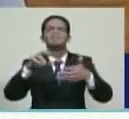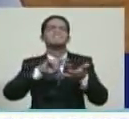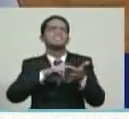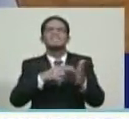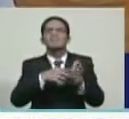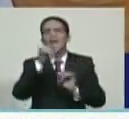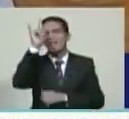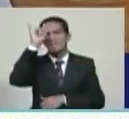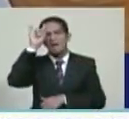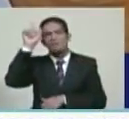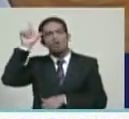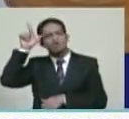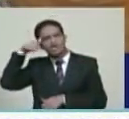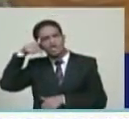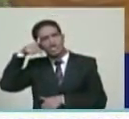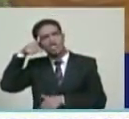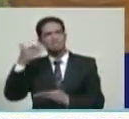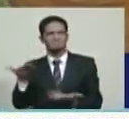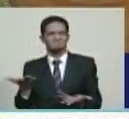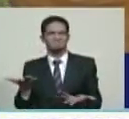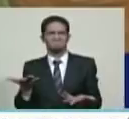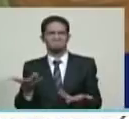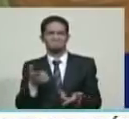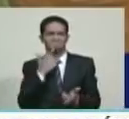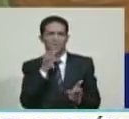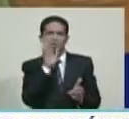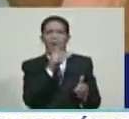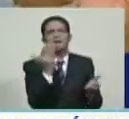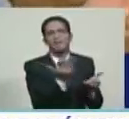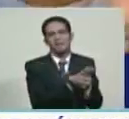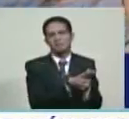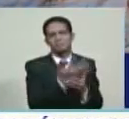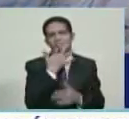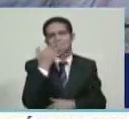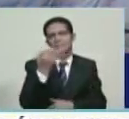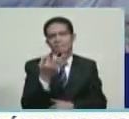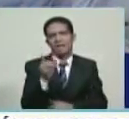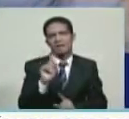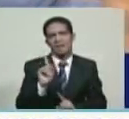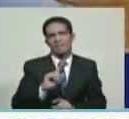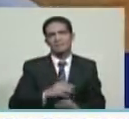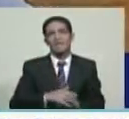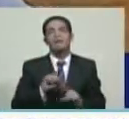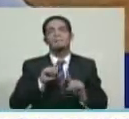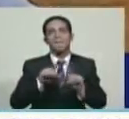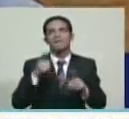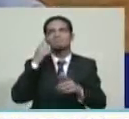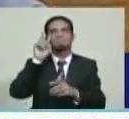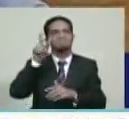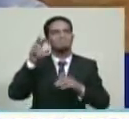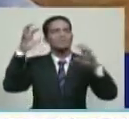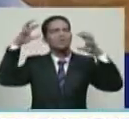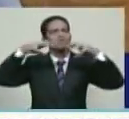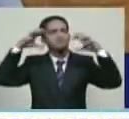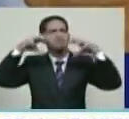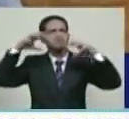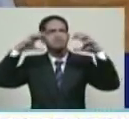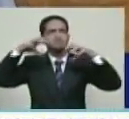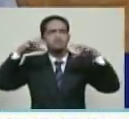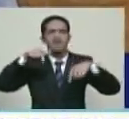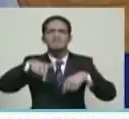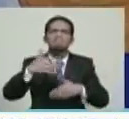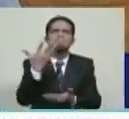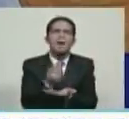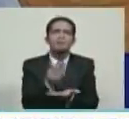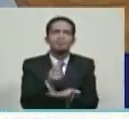Yo no, eso no está registrado en ninguna parte. Pero refleja un poco la cantidad de lluvia que cae en Maturín.